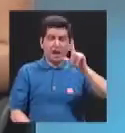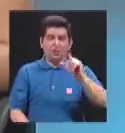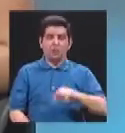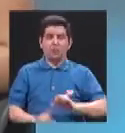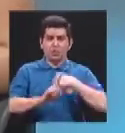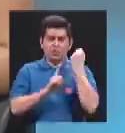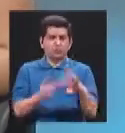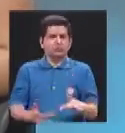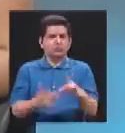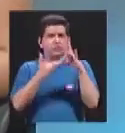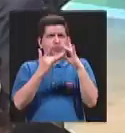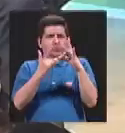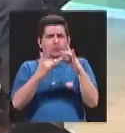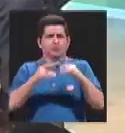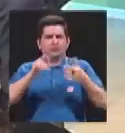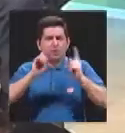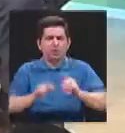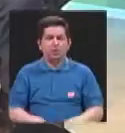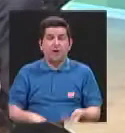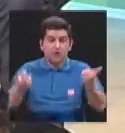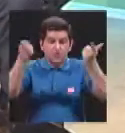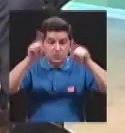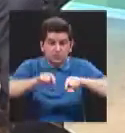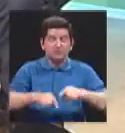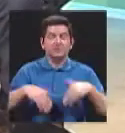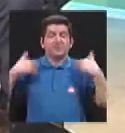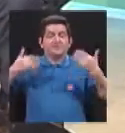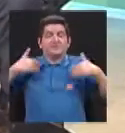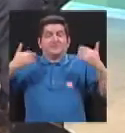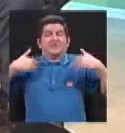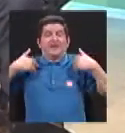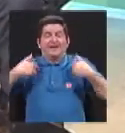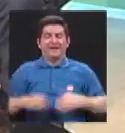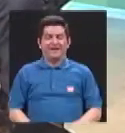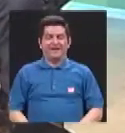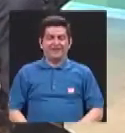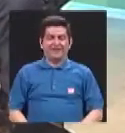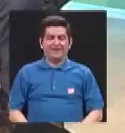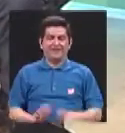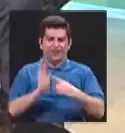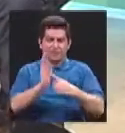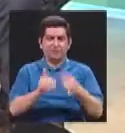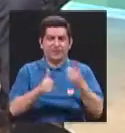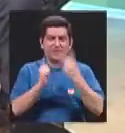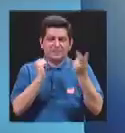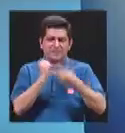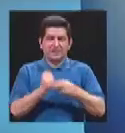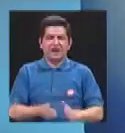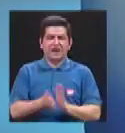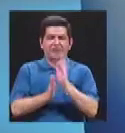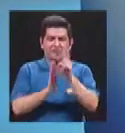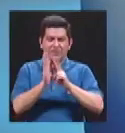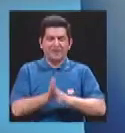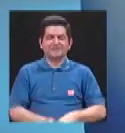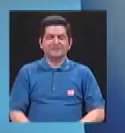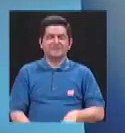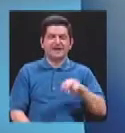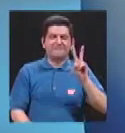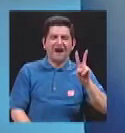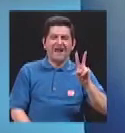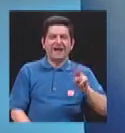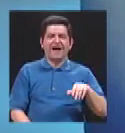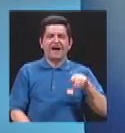mes de julio hubo un acontecimiento muy especial y fue un acontecimiento muy alegre, el estreno del documental Los Vargas Brothers de Juan Manuel